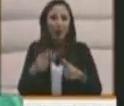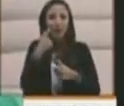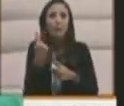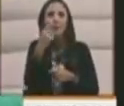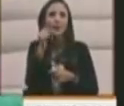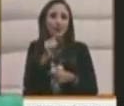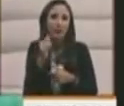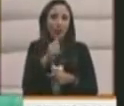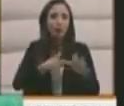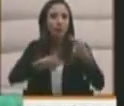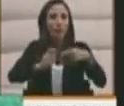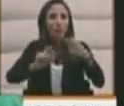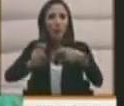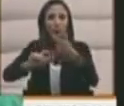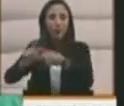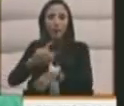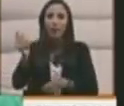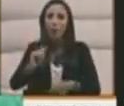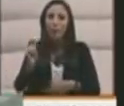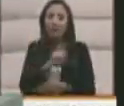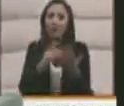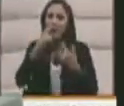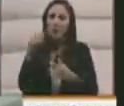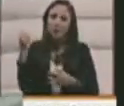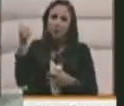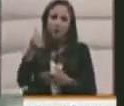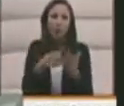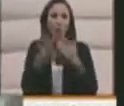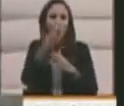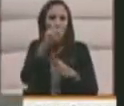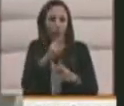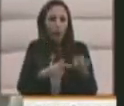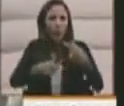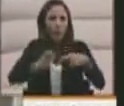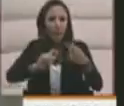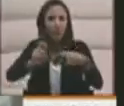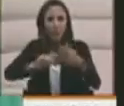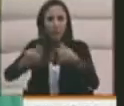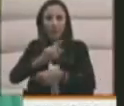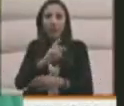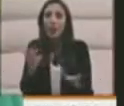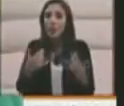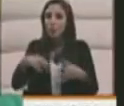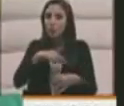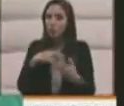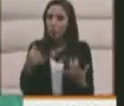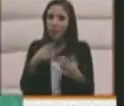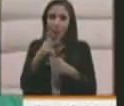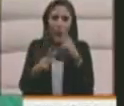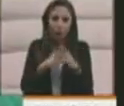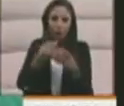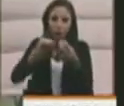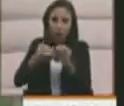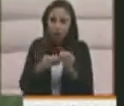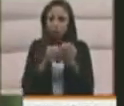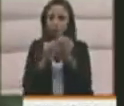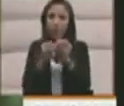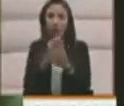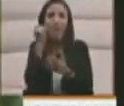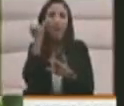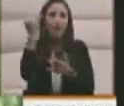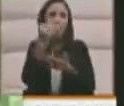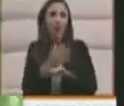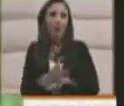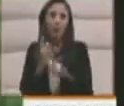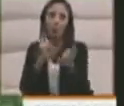mes, ya casi 4 años. Somos productores directos que creemos en que el